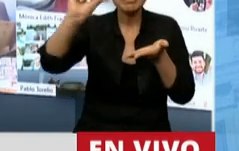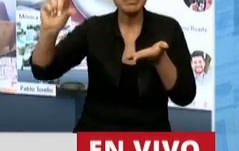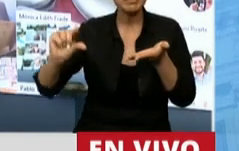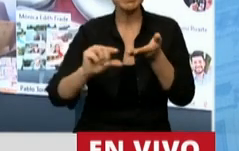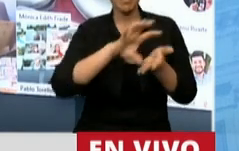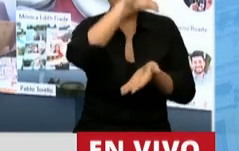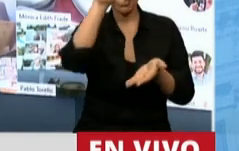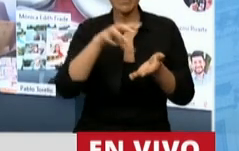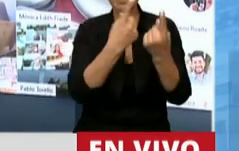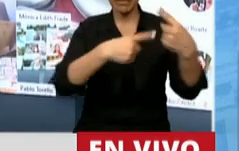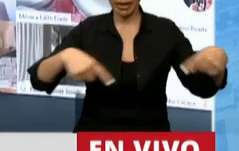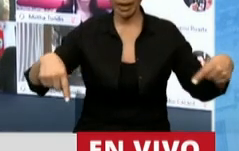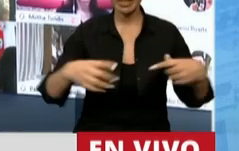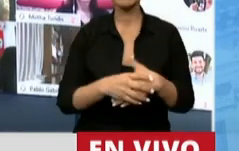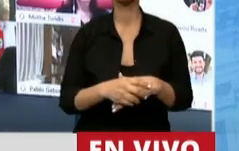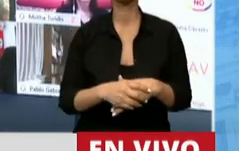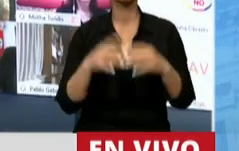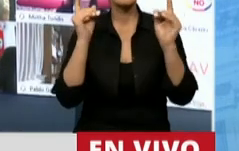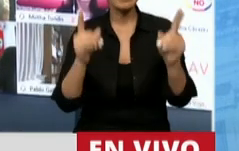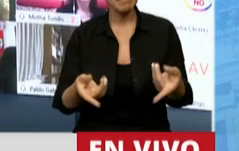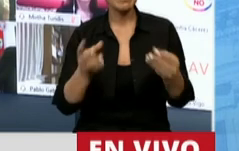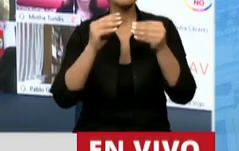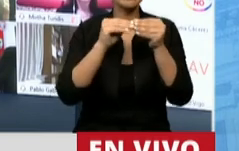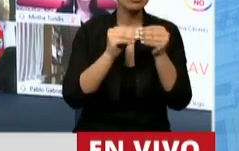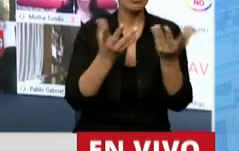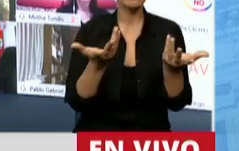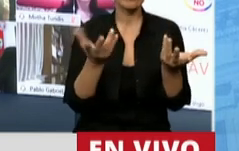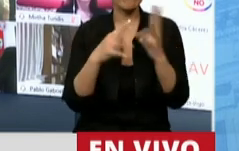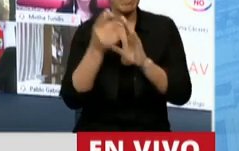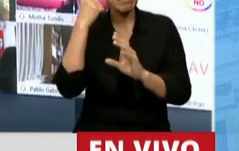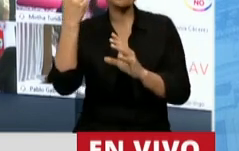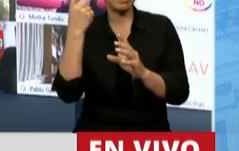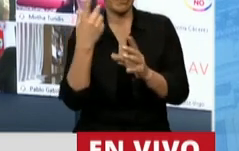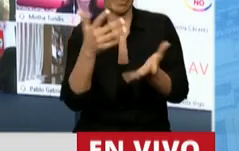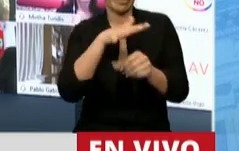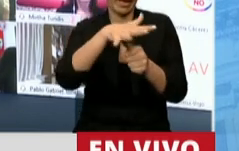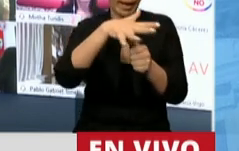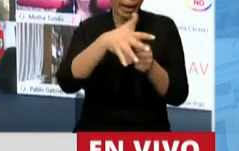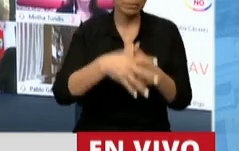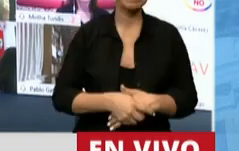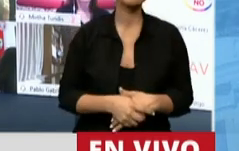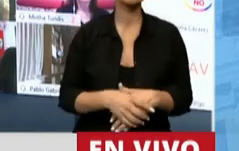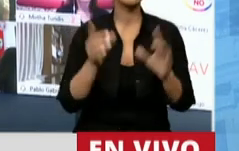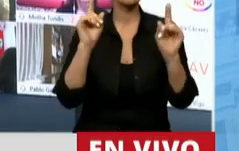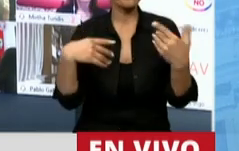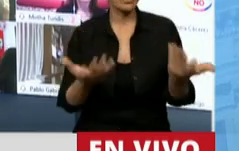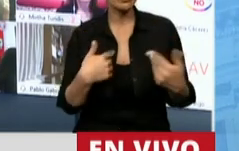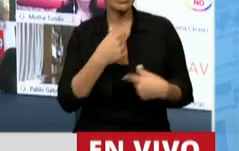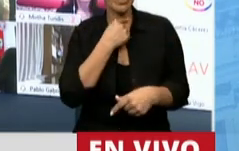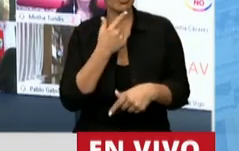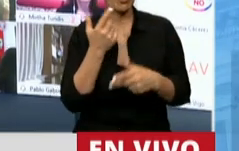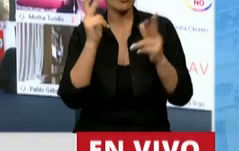territorialmente y también con razones y criterios de género. Quiero, en tal